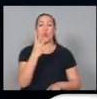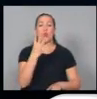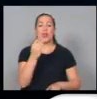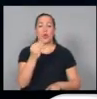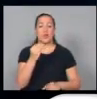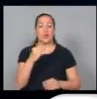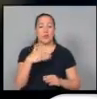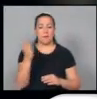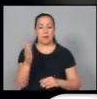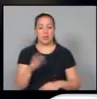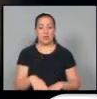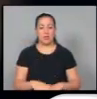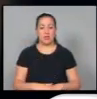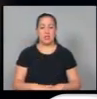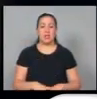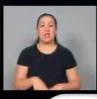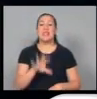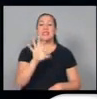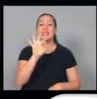que 0,50 el permitido.